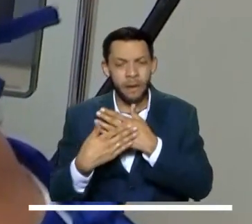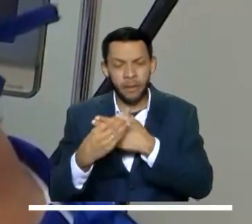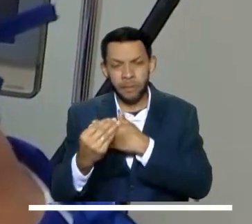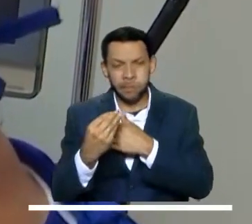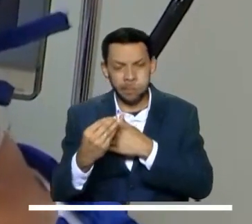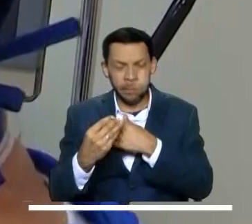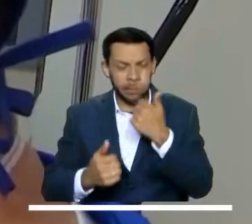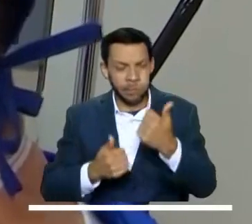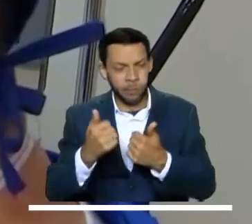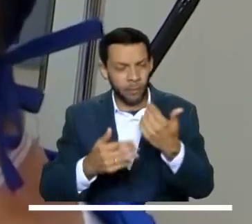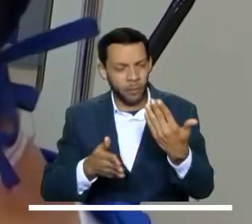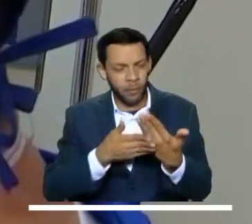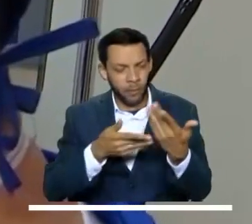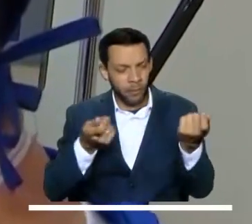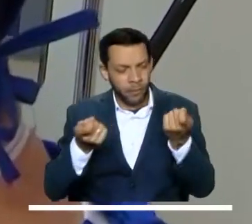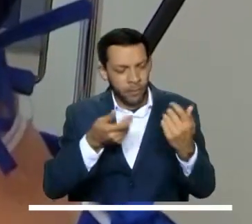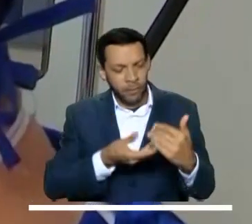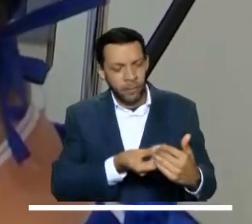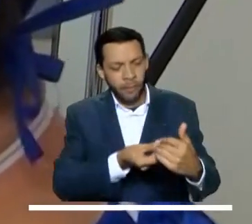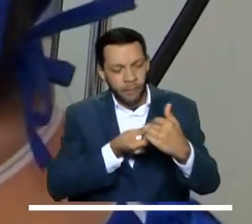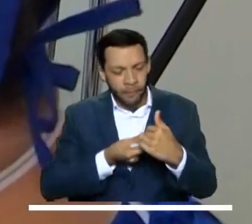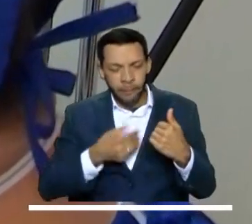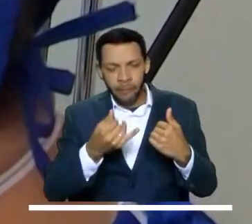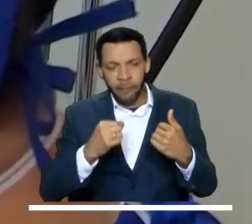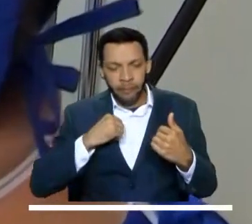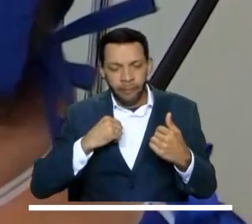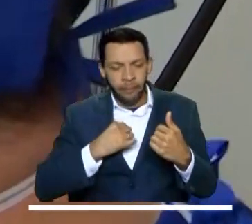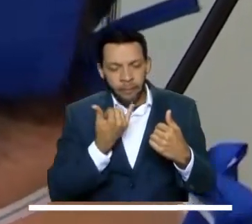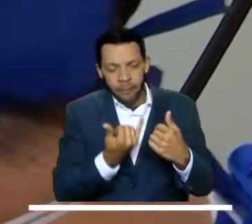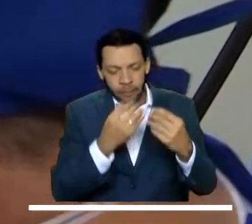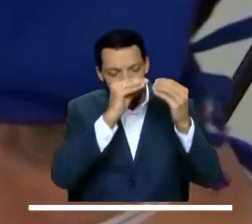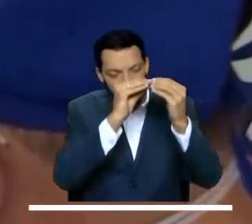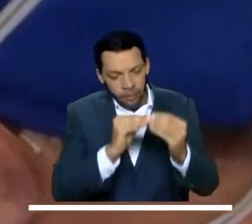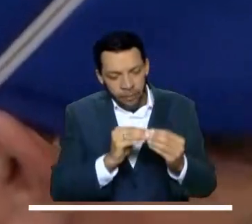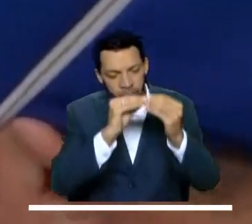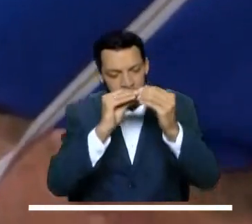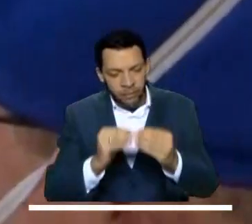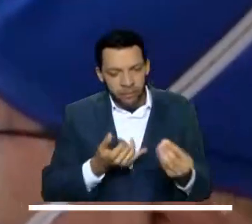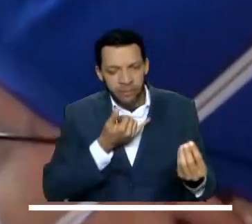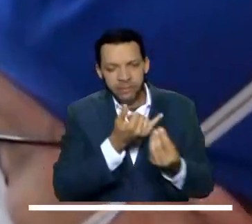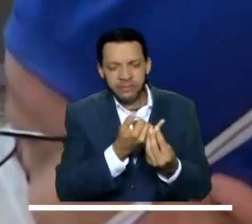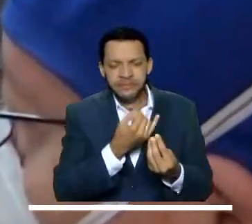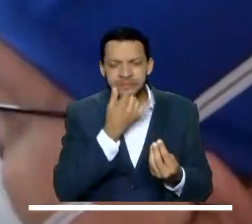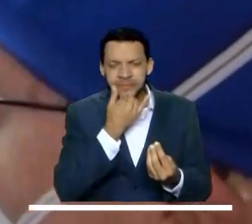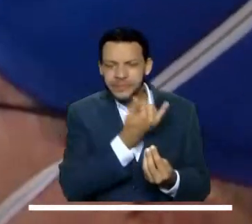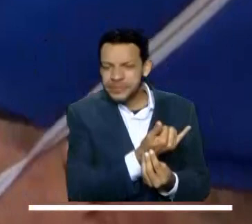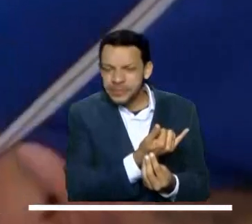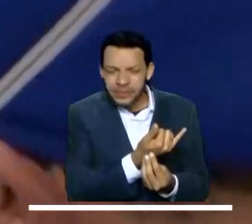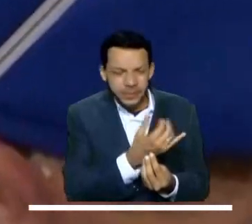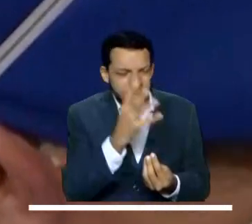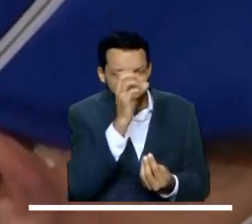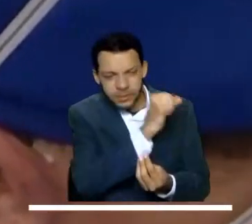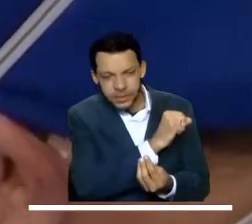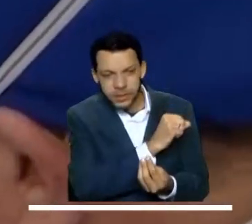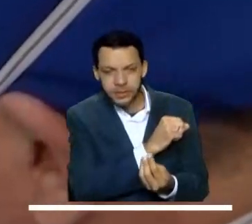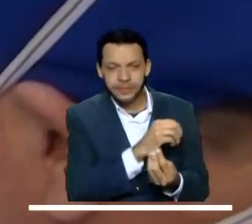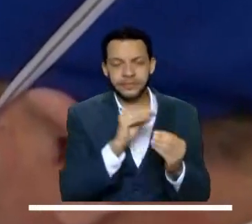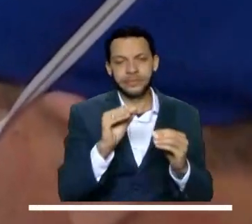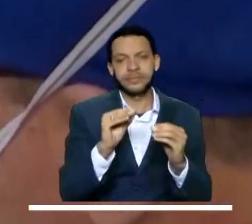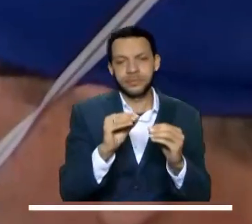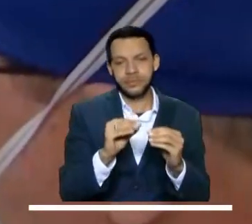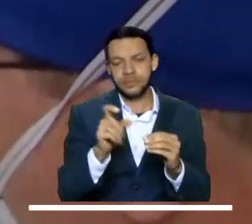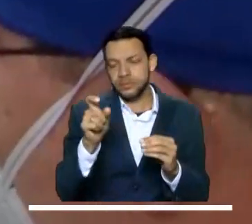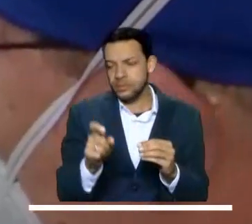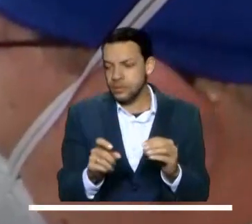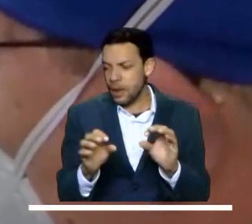encontramos lesiones como el cáncer, las úlceras o colitis ulcerativa, los divertículos, muy frecuentes. Recuerden que los divertículos son unas dilataciones